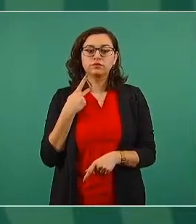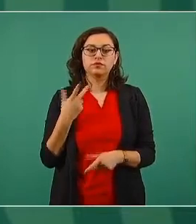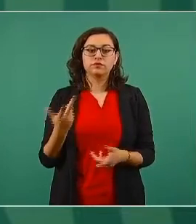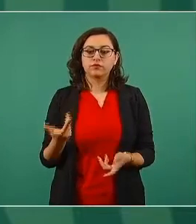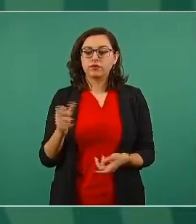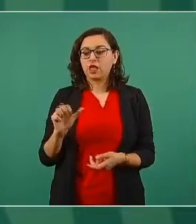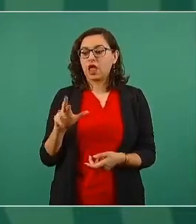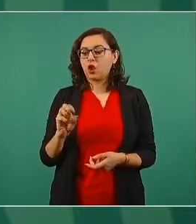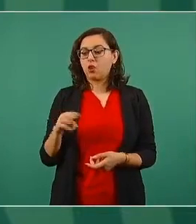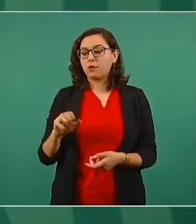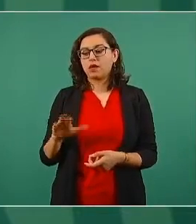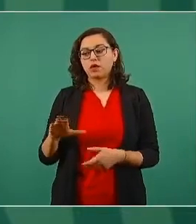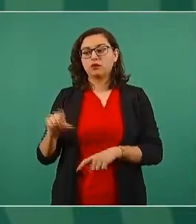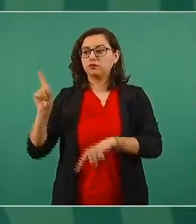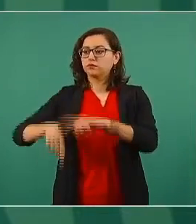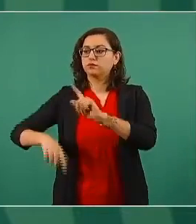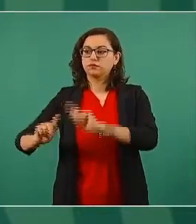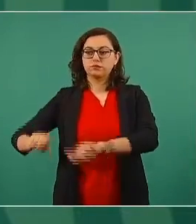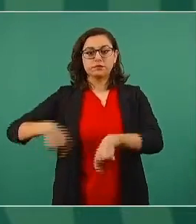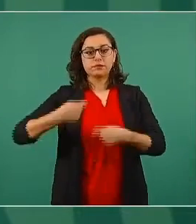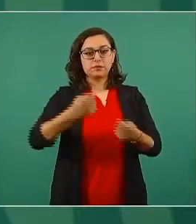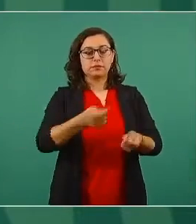vendieron Aeroméxico.